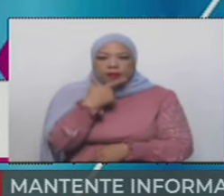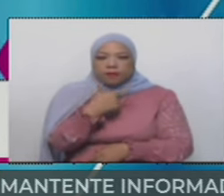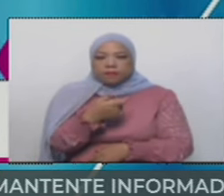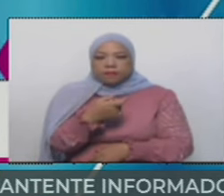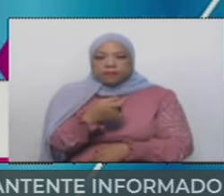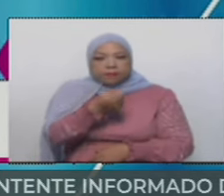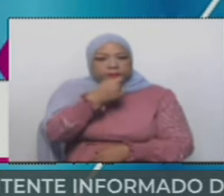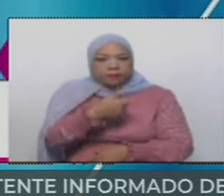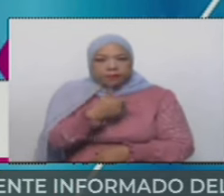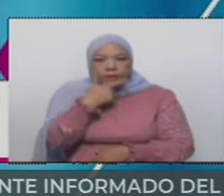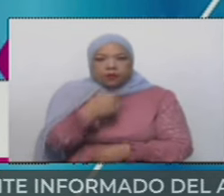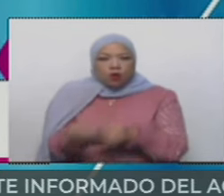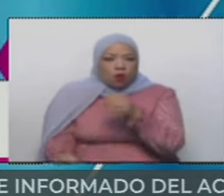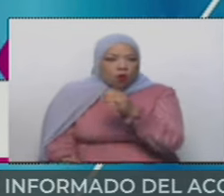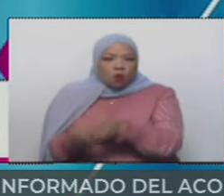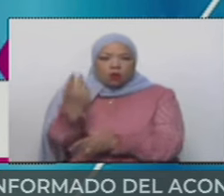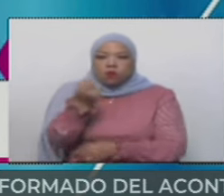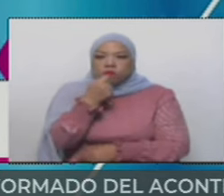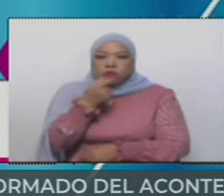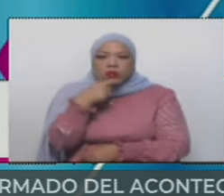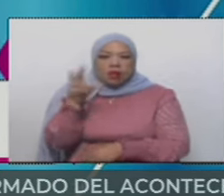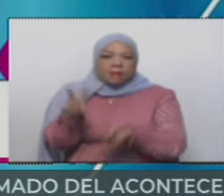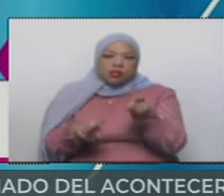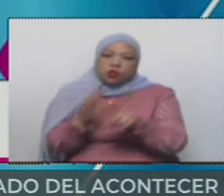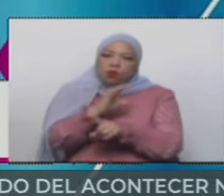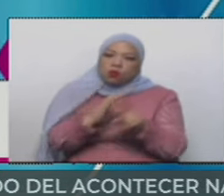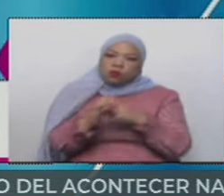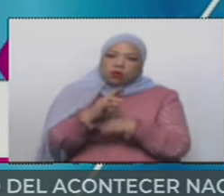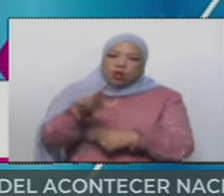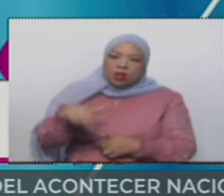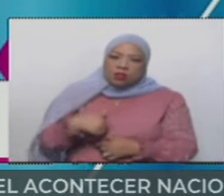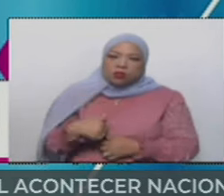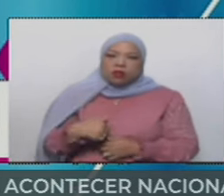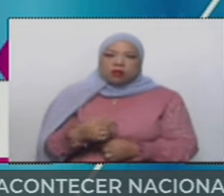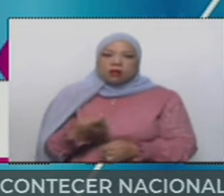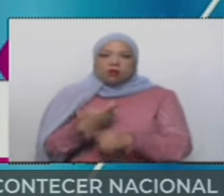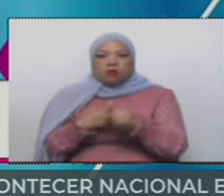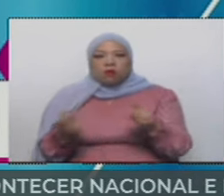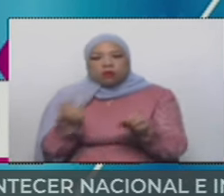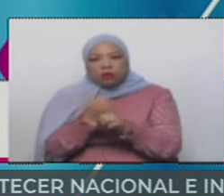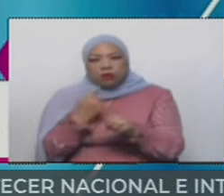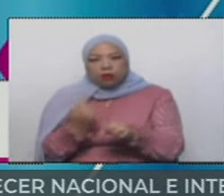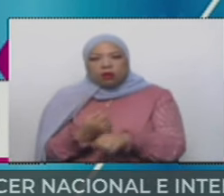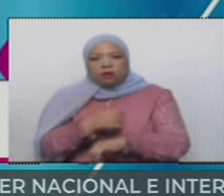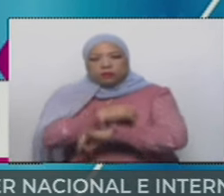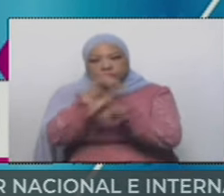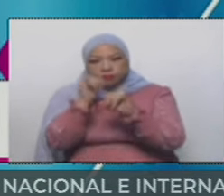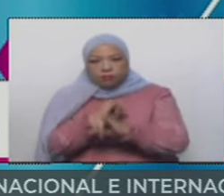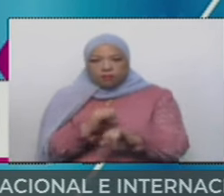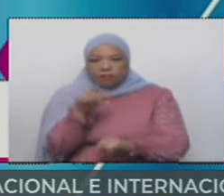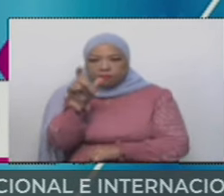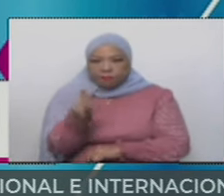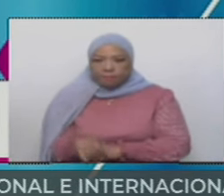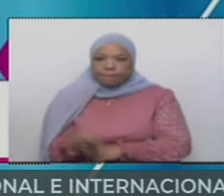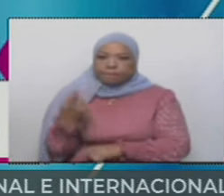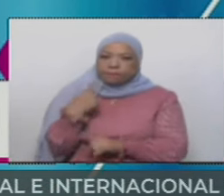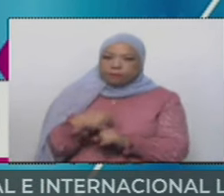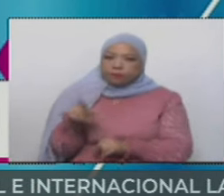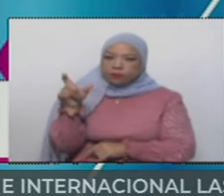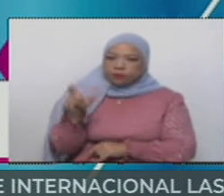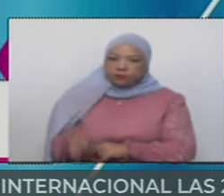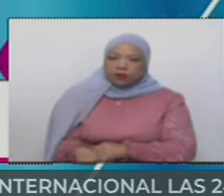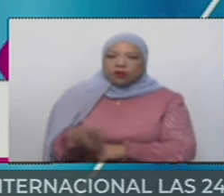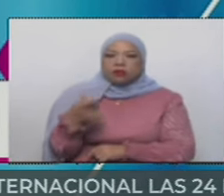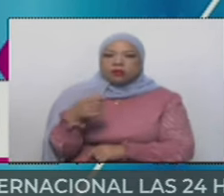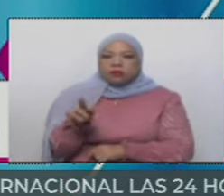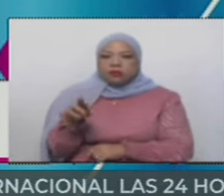bella, full de las expresiones culturales nacionales. Por un lado Felipe García, por otro lado